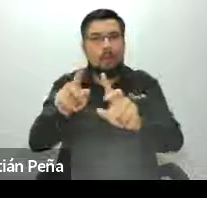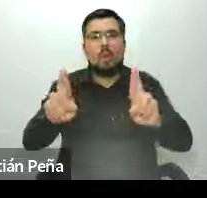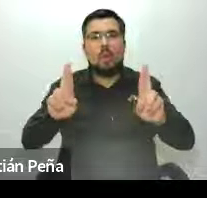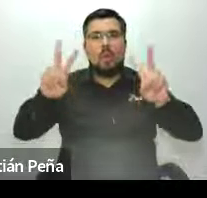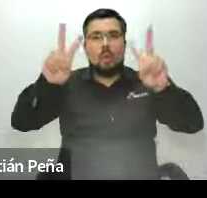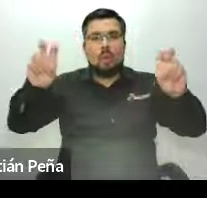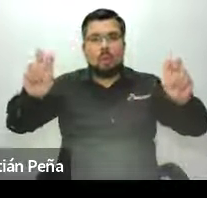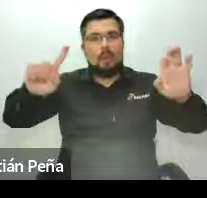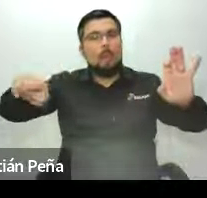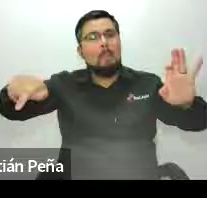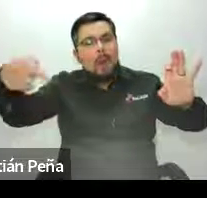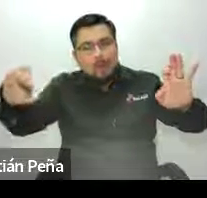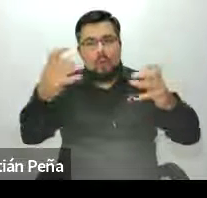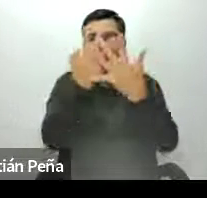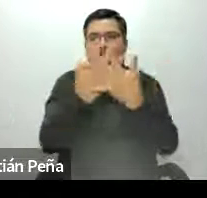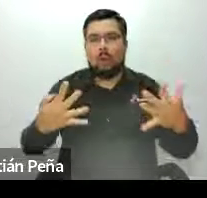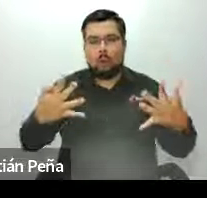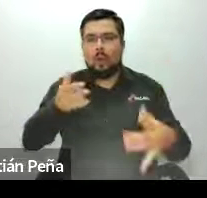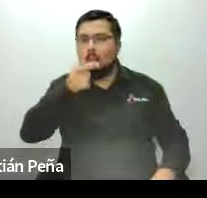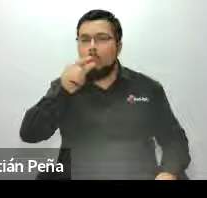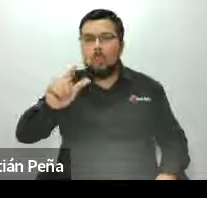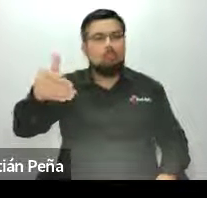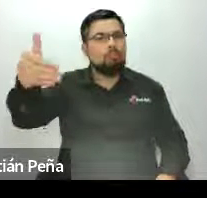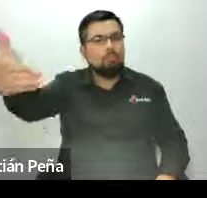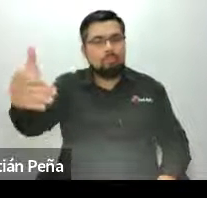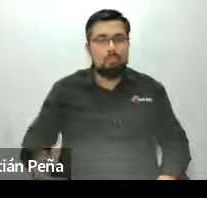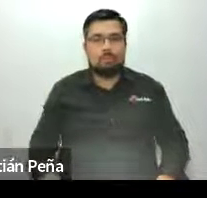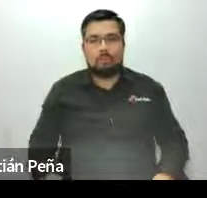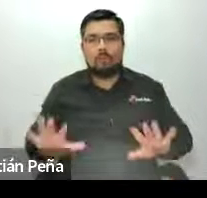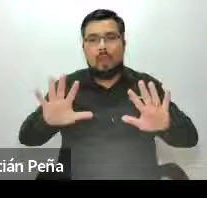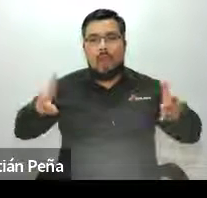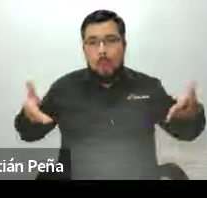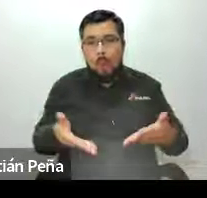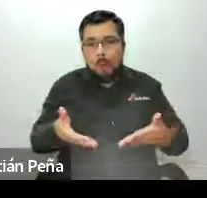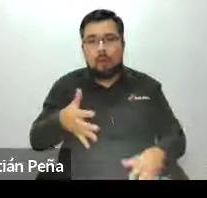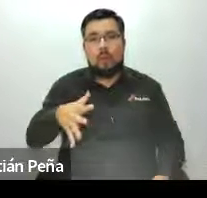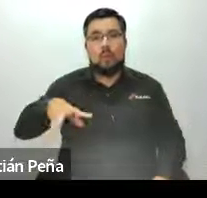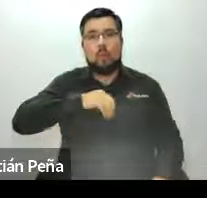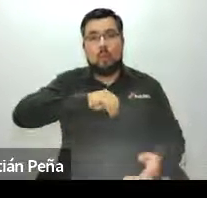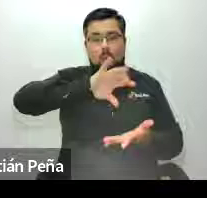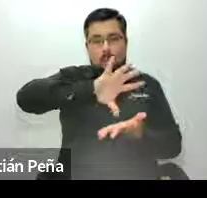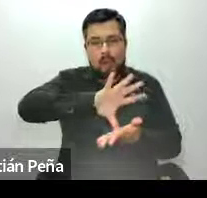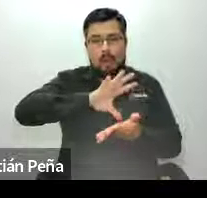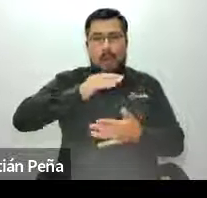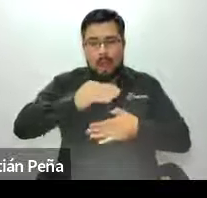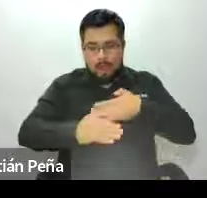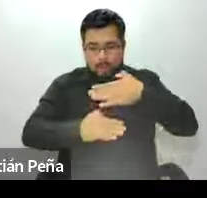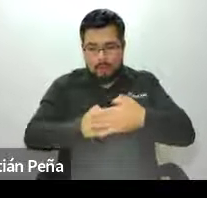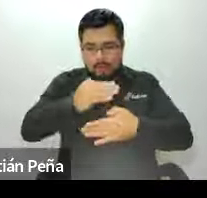próximo currículum que venga, ¿no es cierto? Ya estamos en un periodo en que probablemente nuestro país está avanzando, ¿no? En esa línea de